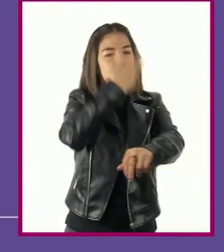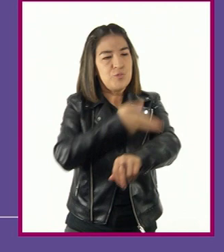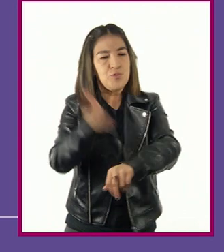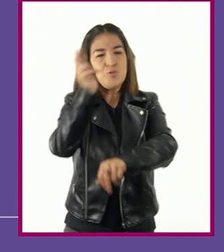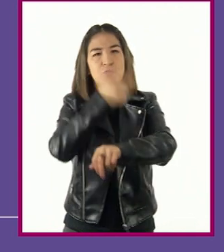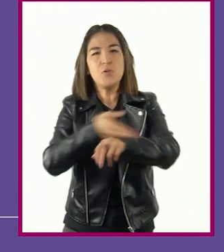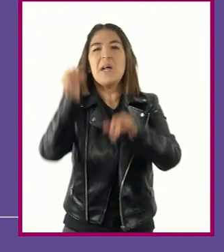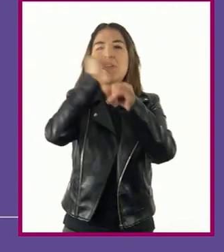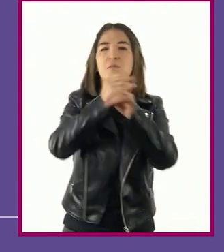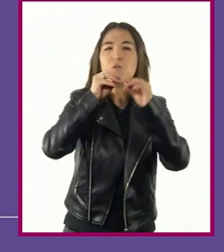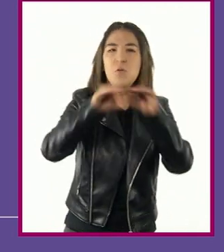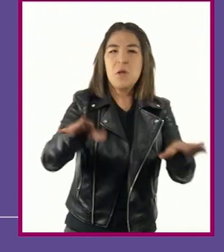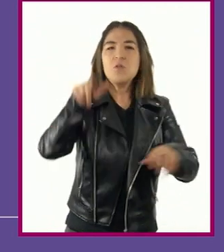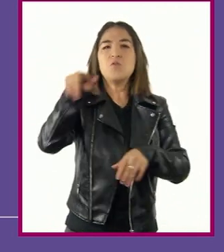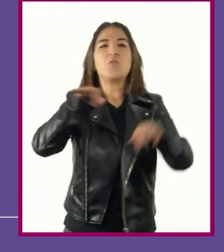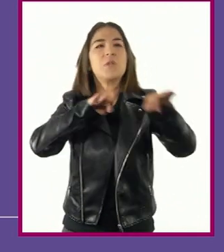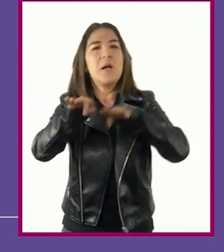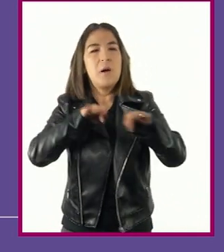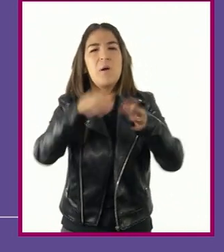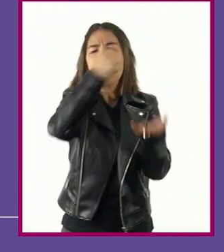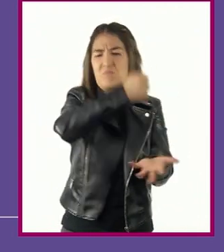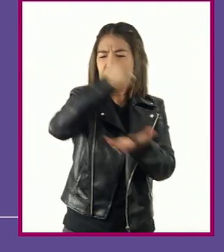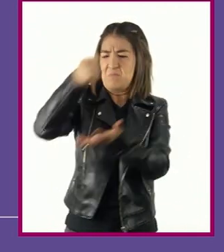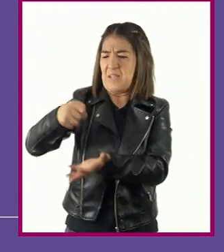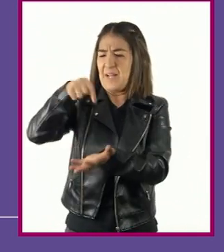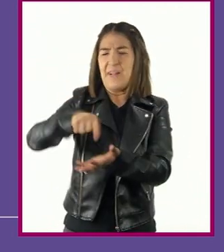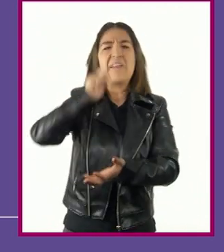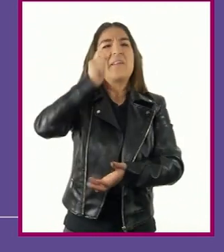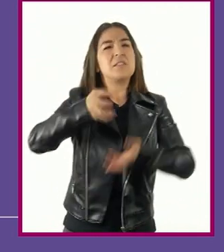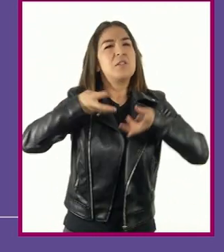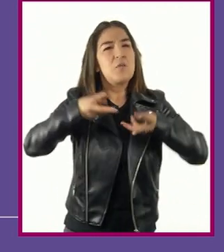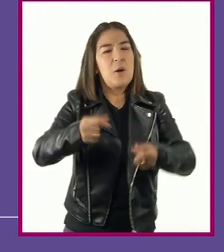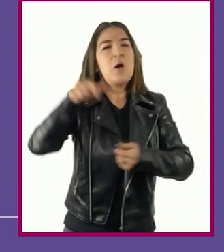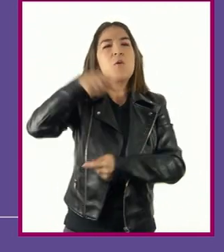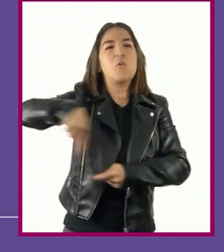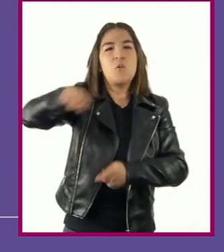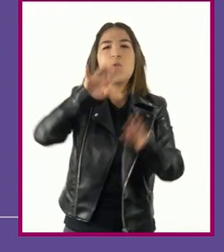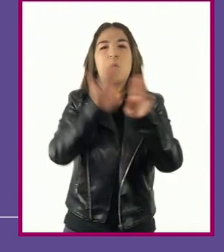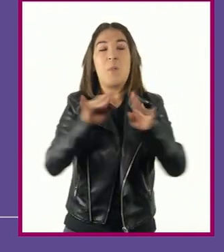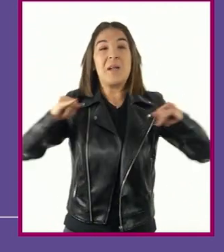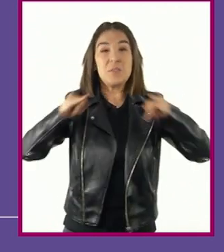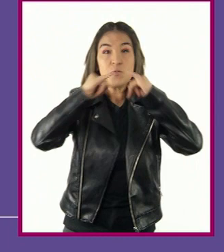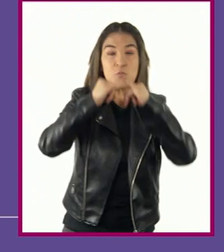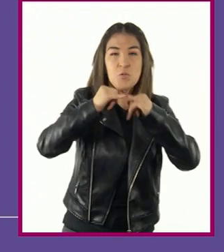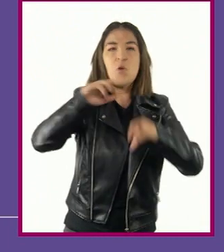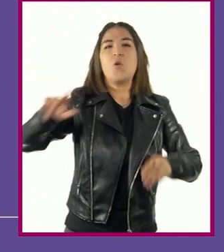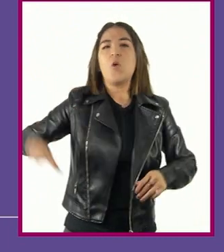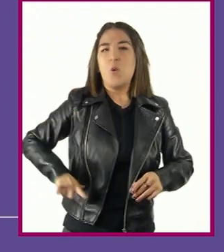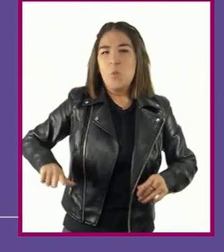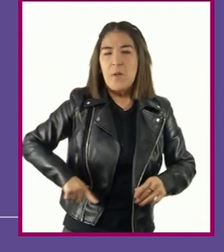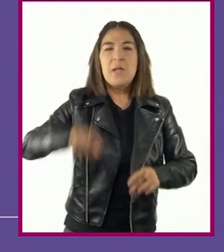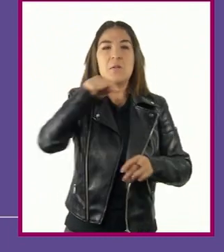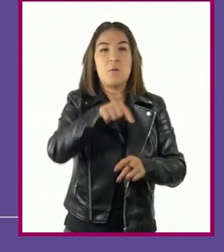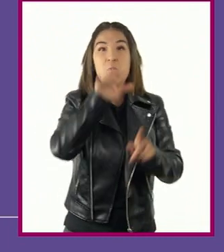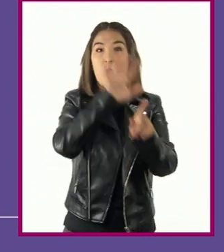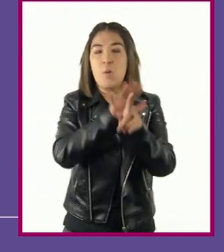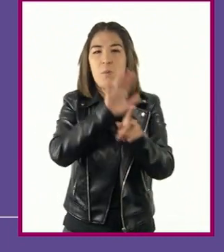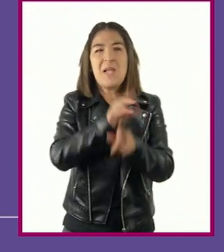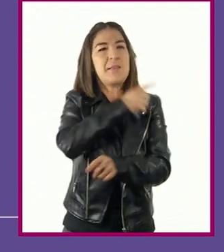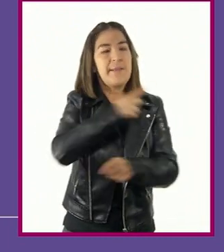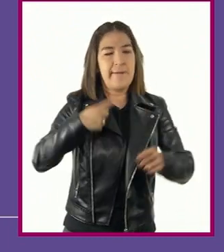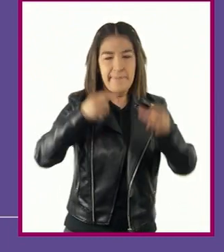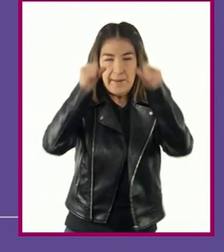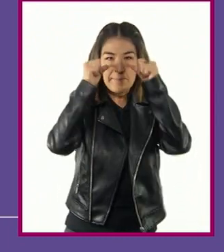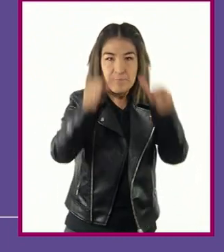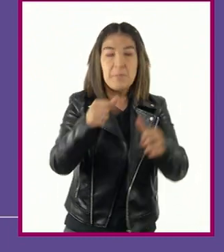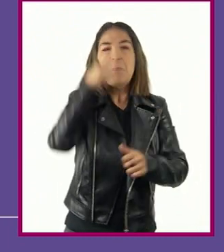una obligación que representantes populares e instituciones deben atender. De otro modo, se afecta